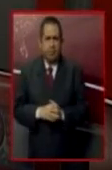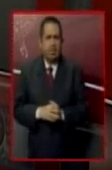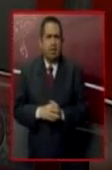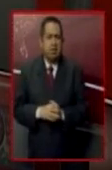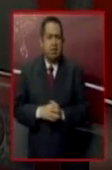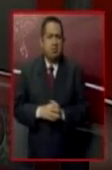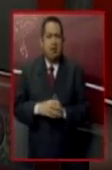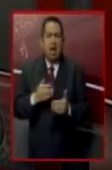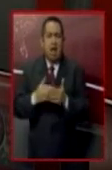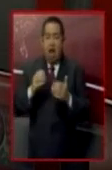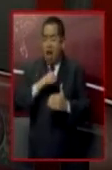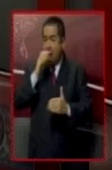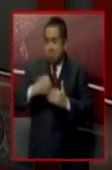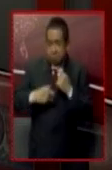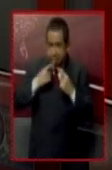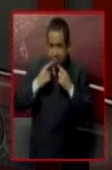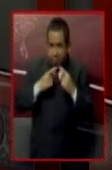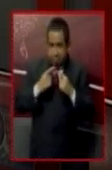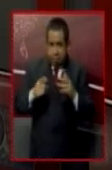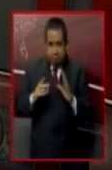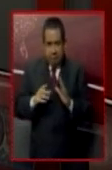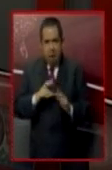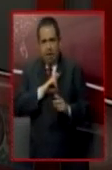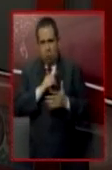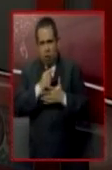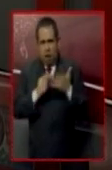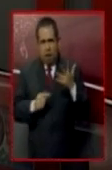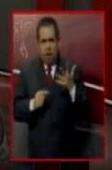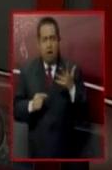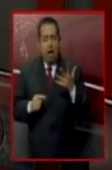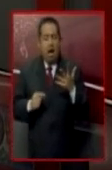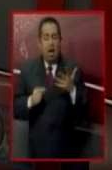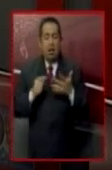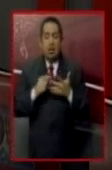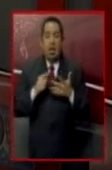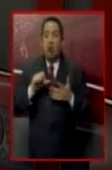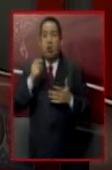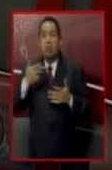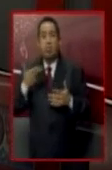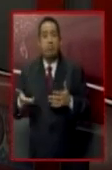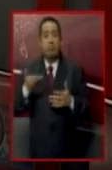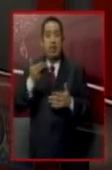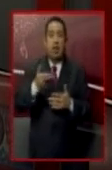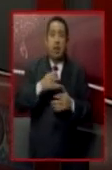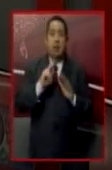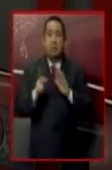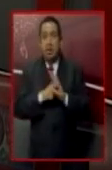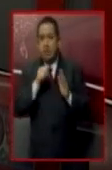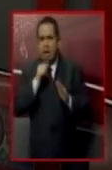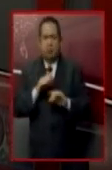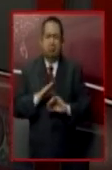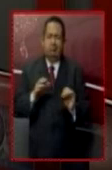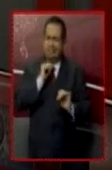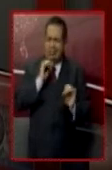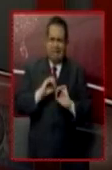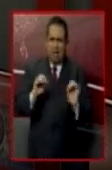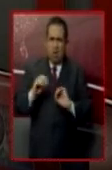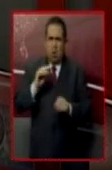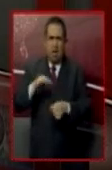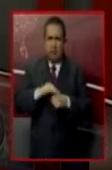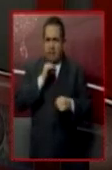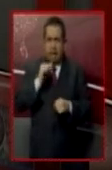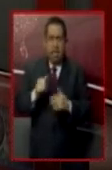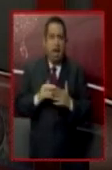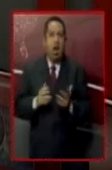de legisladores. Al concluir la discusión en lo particular, de la cual no se aceptó ninguna reserva, los mismos grupos parlamentarios que le comento subieron